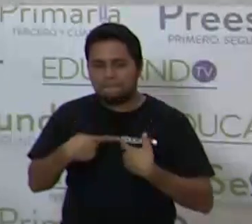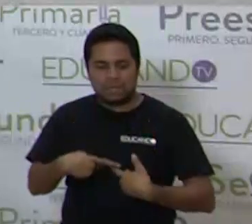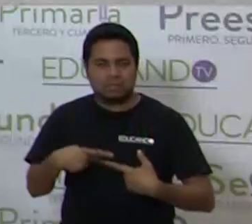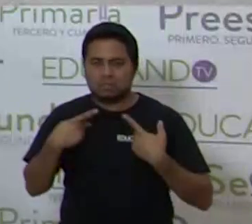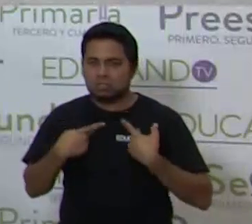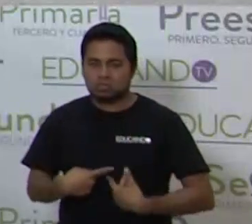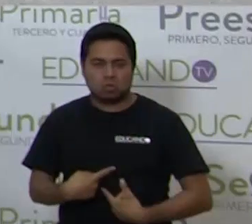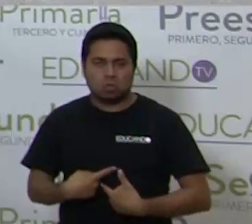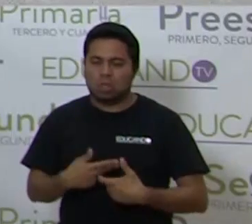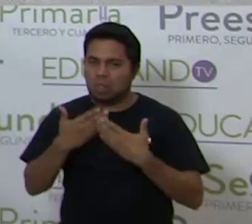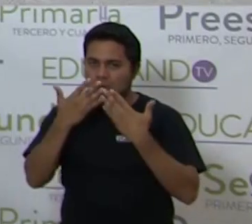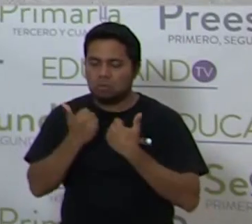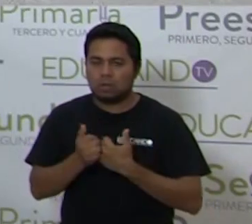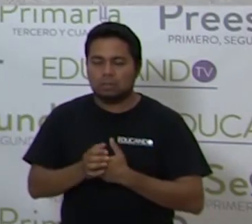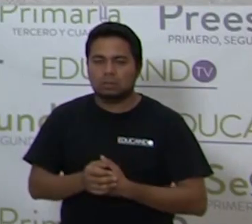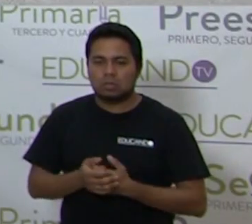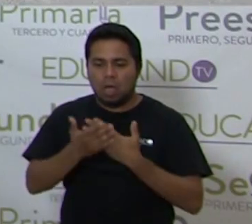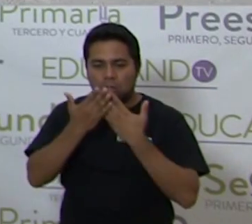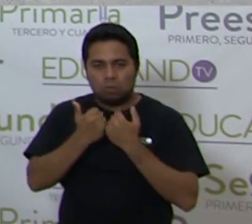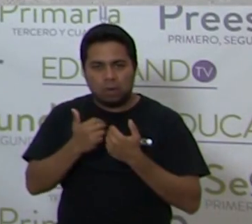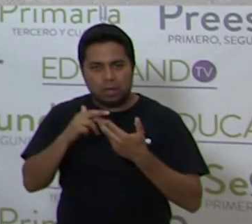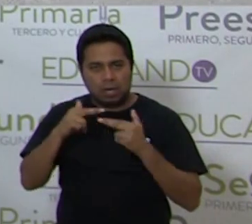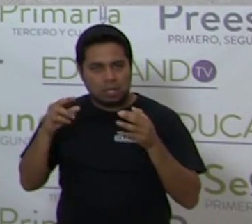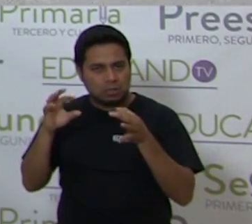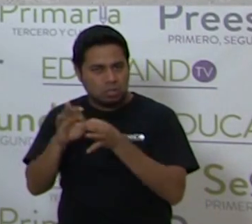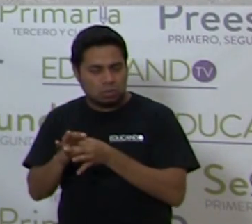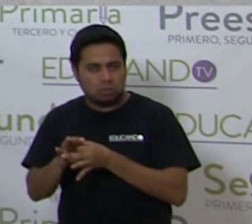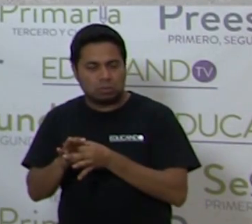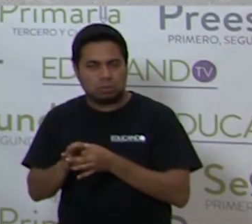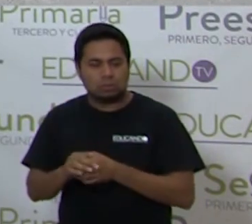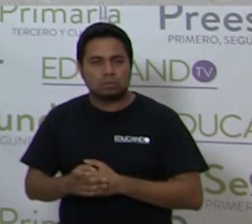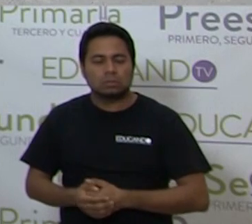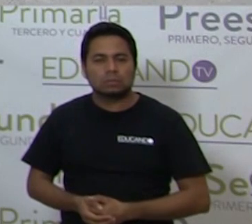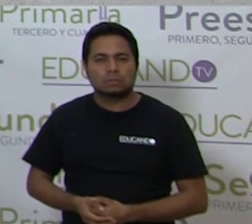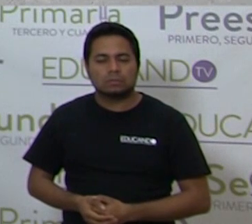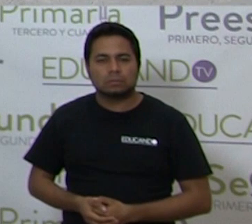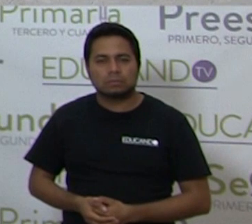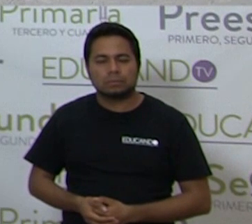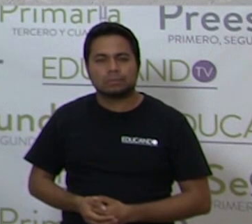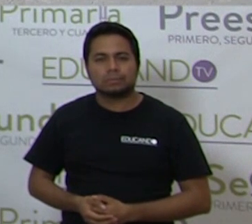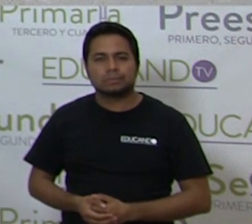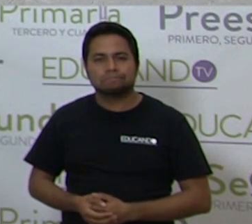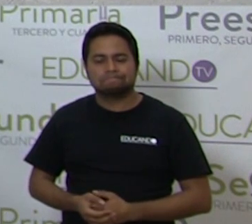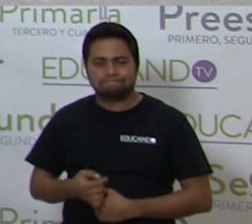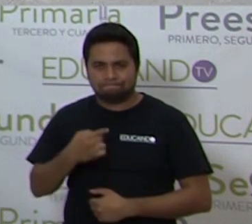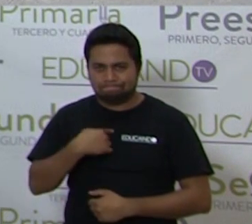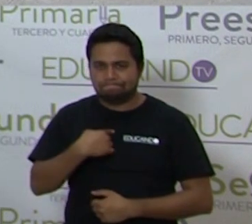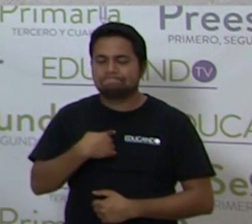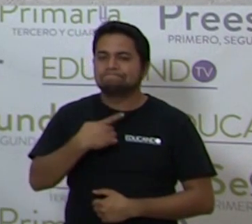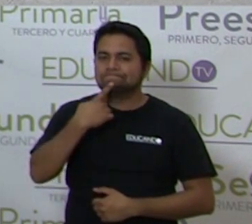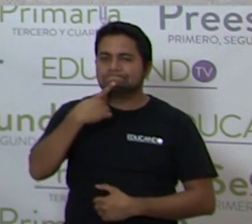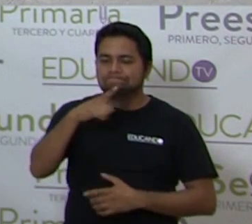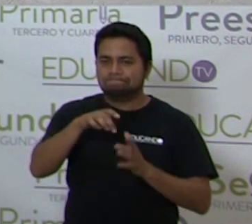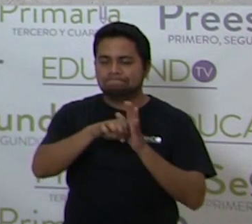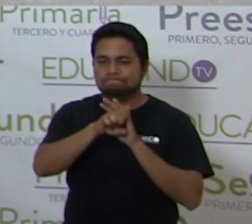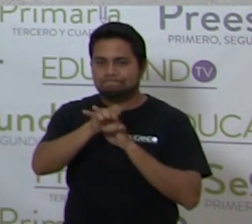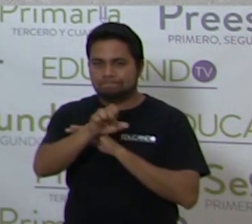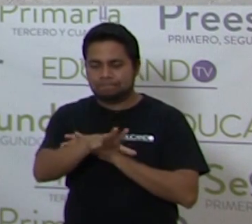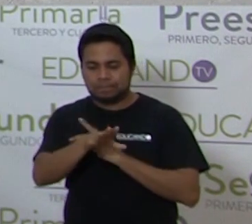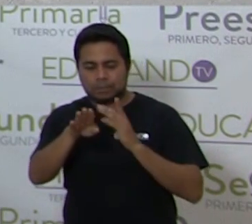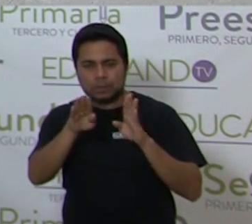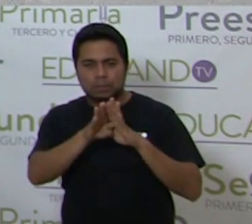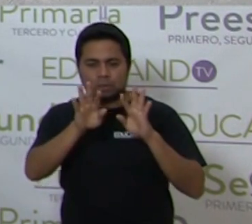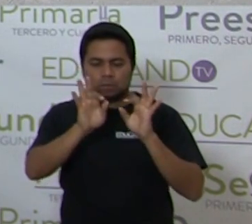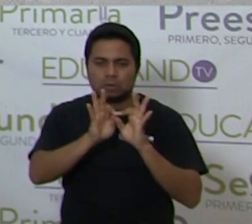persona. Sí, no tienen persona. Y nos referimos a eso cuando hablamos de las